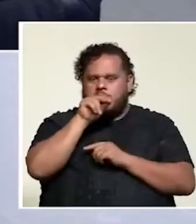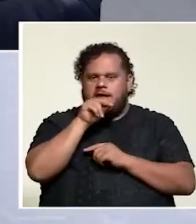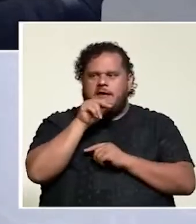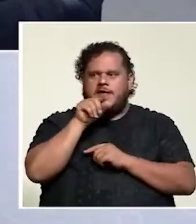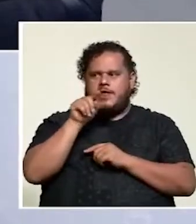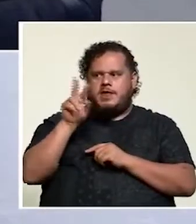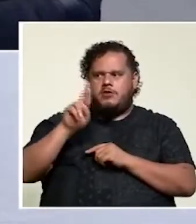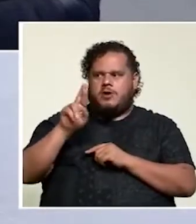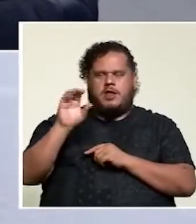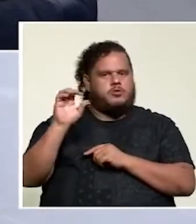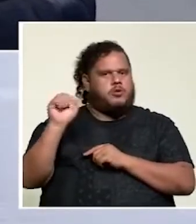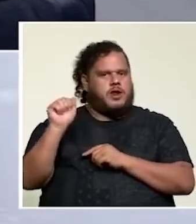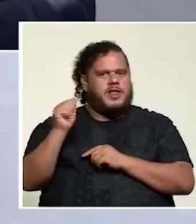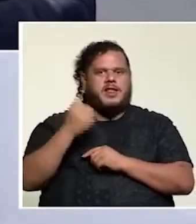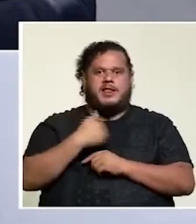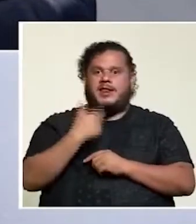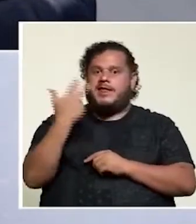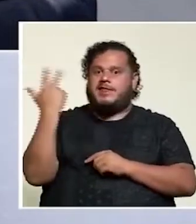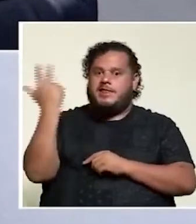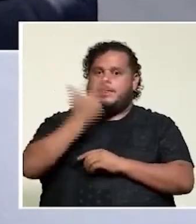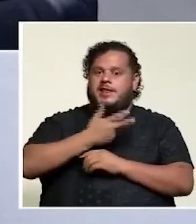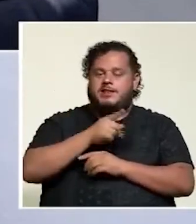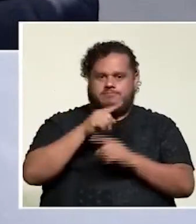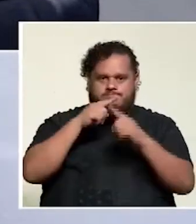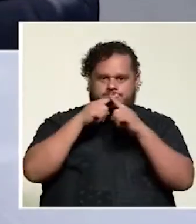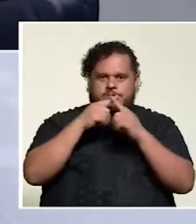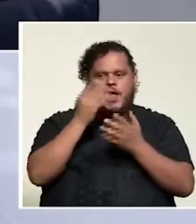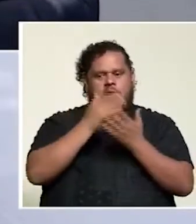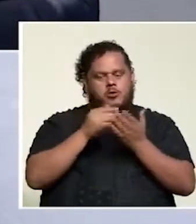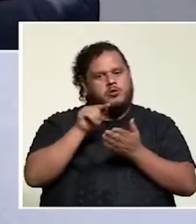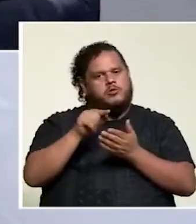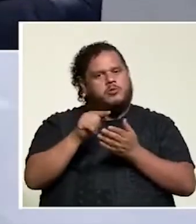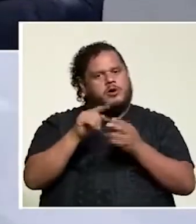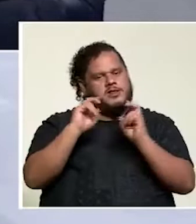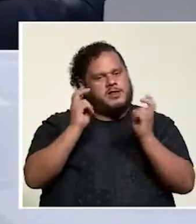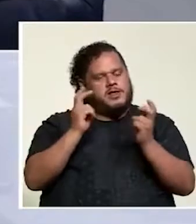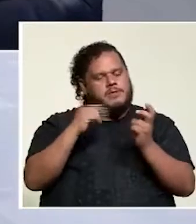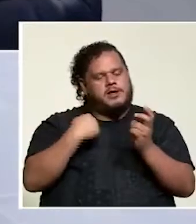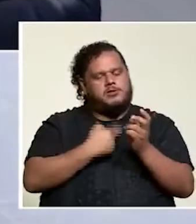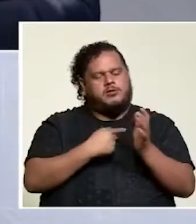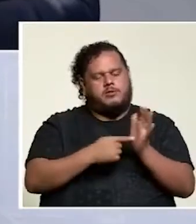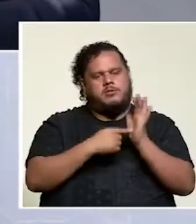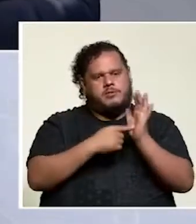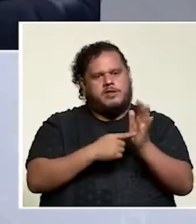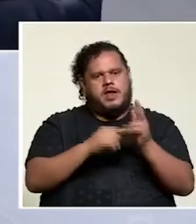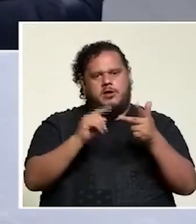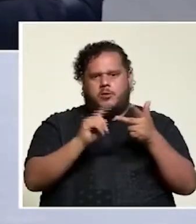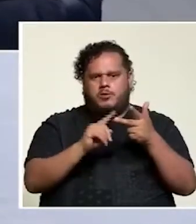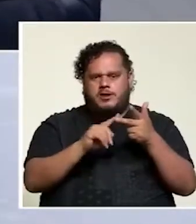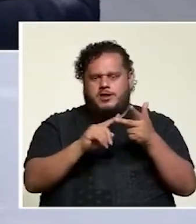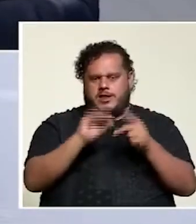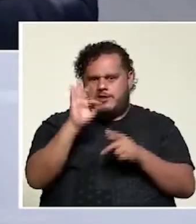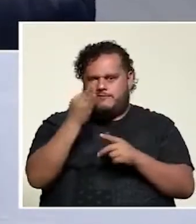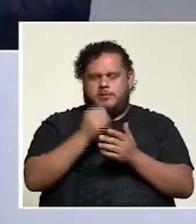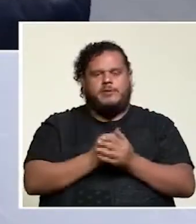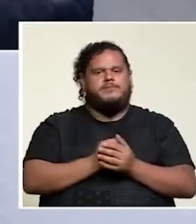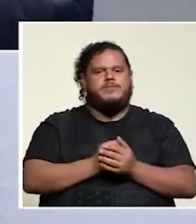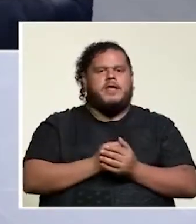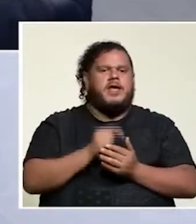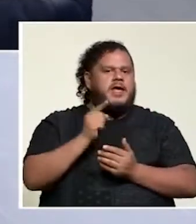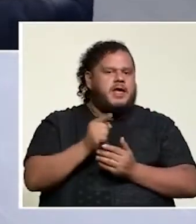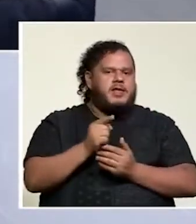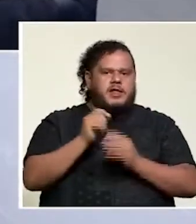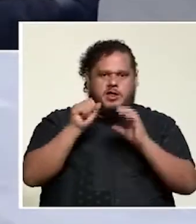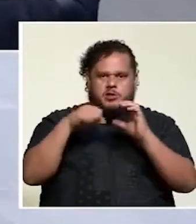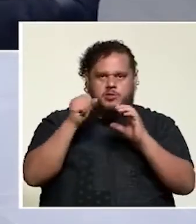silencio, también, varios. Algunos por este tema que vamos a presentar ahora como tercer elemento. Este es